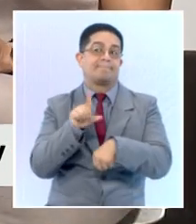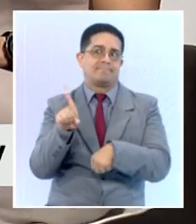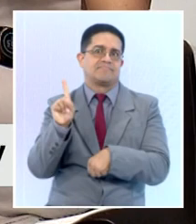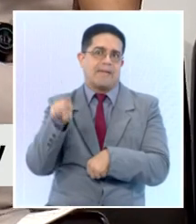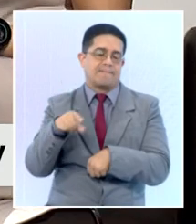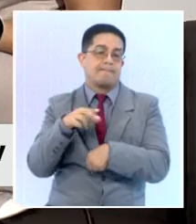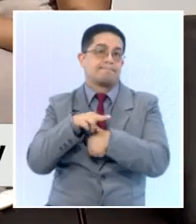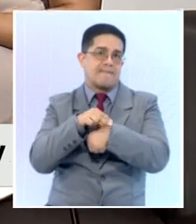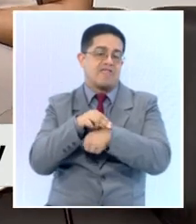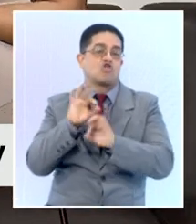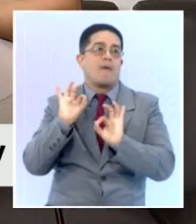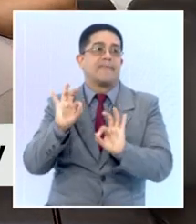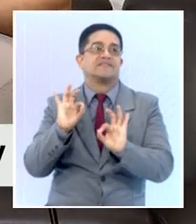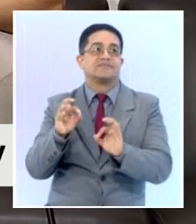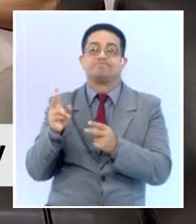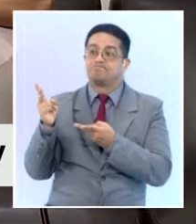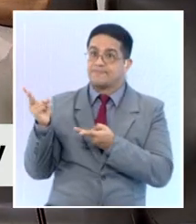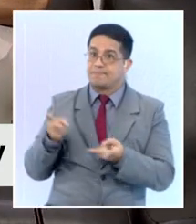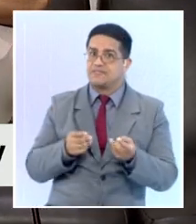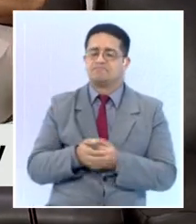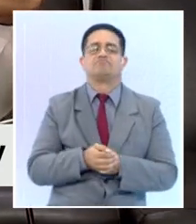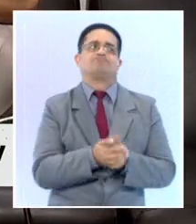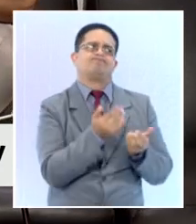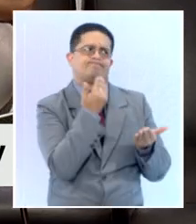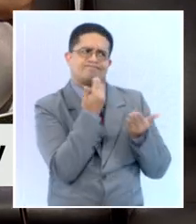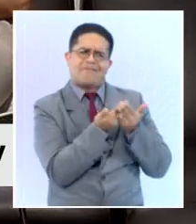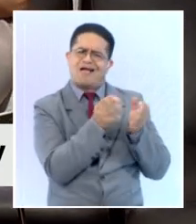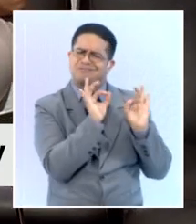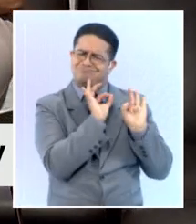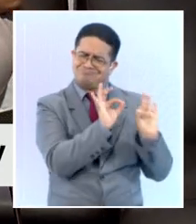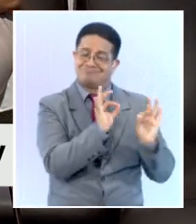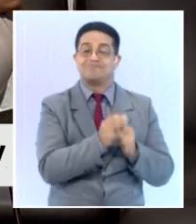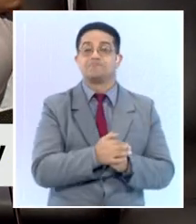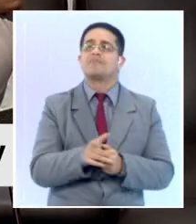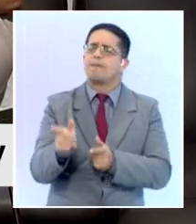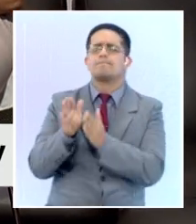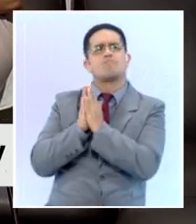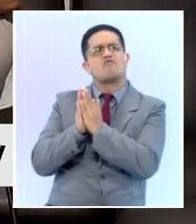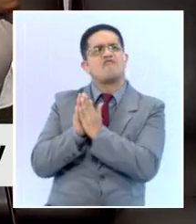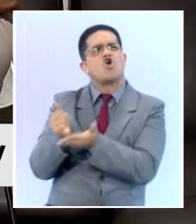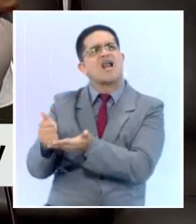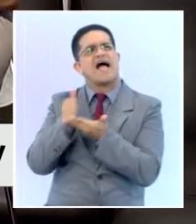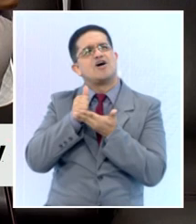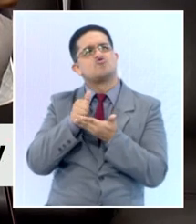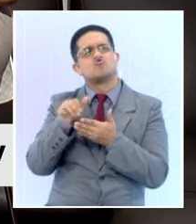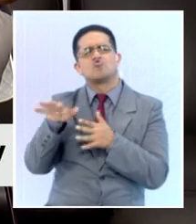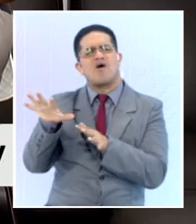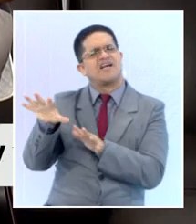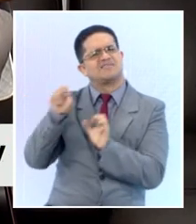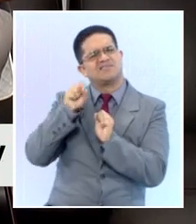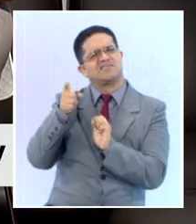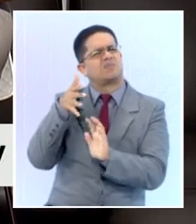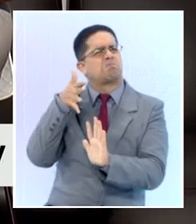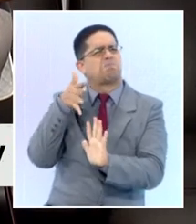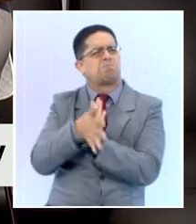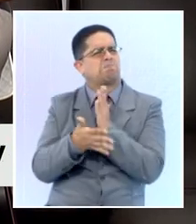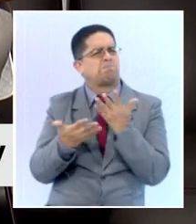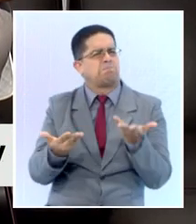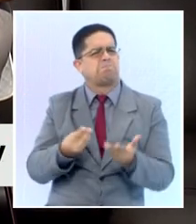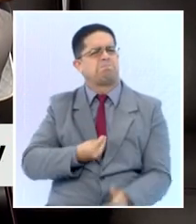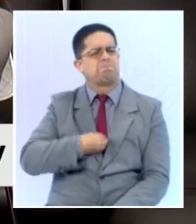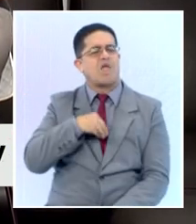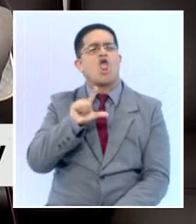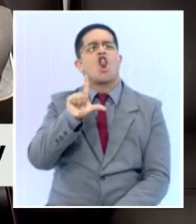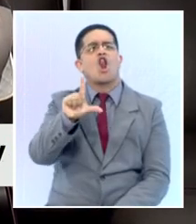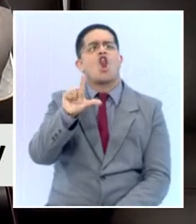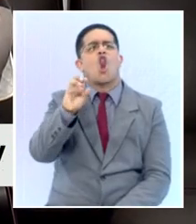dermatólogo bienvenida a globovisión Gracias doctora Yo quisiera que nos ayudara a entender un poco el concepto Qué es la